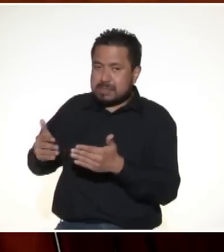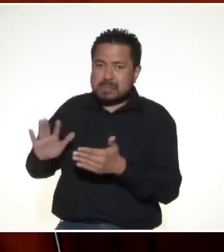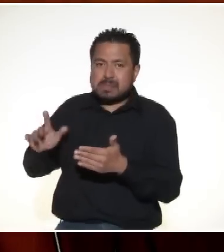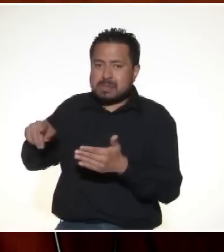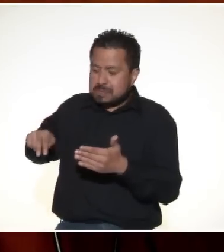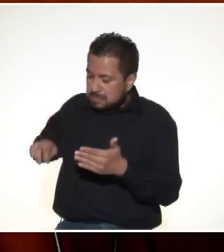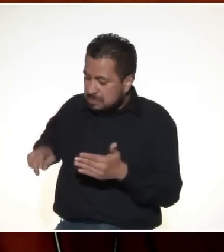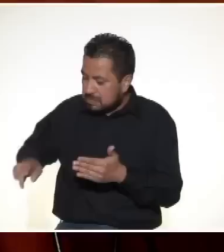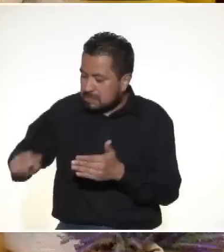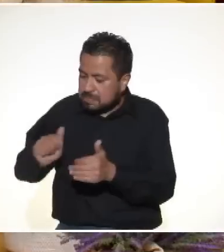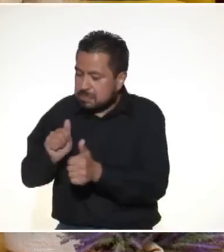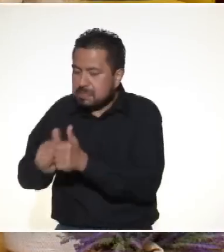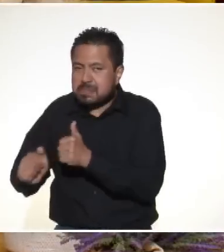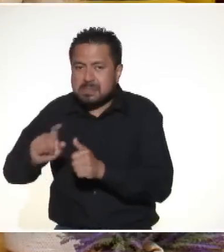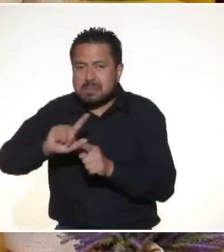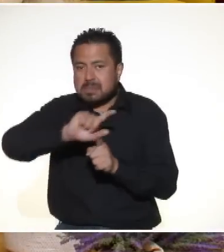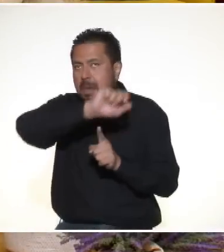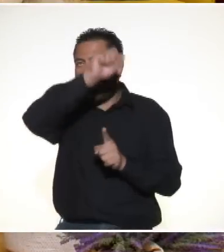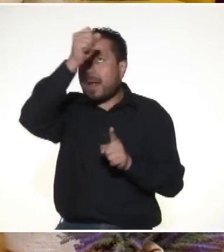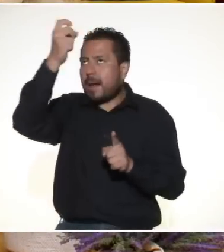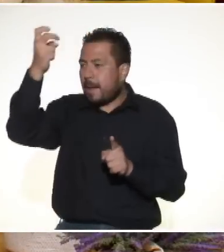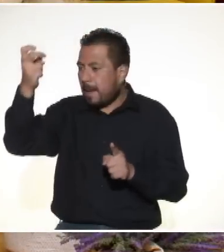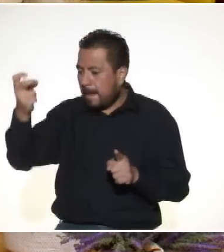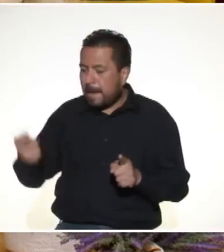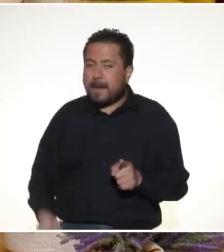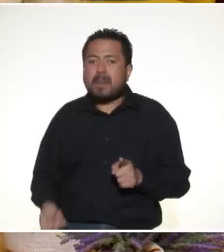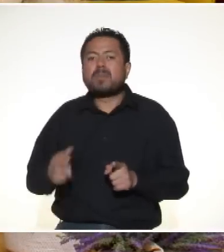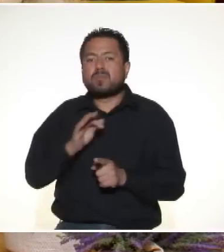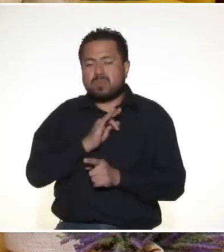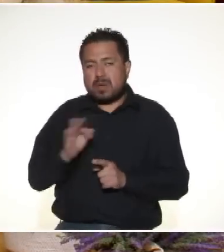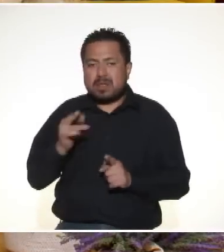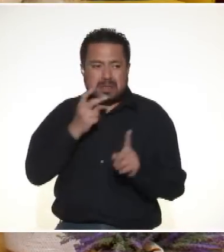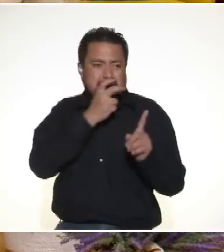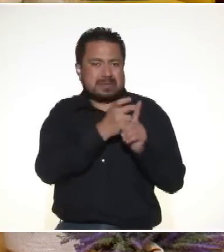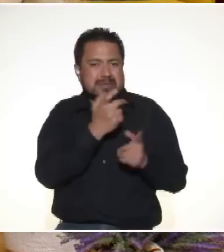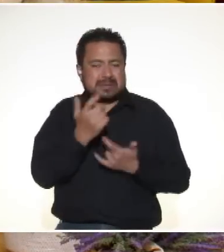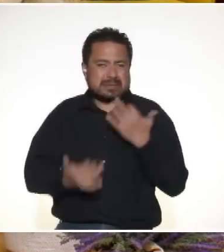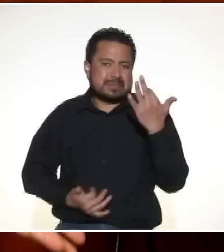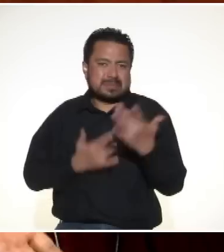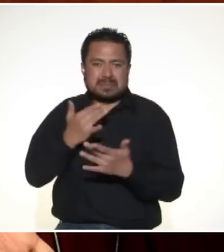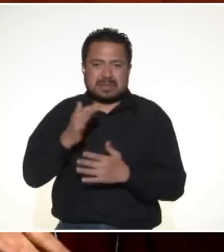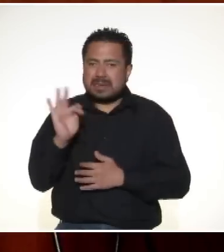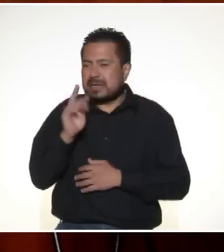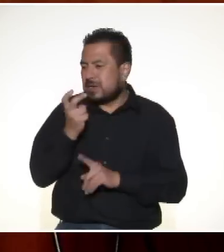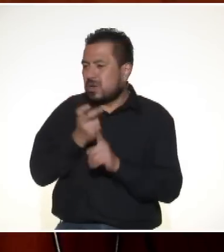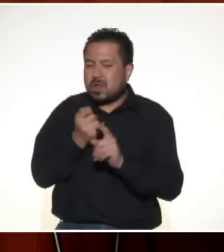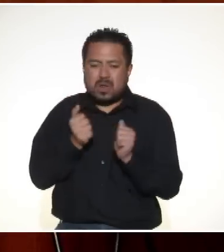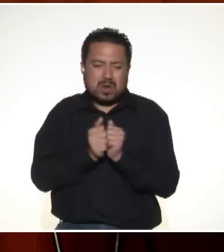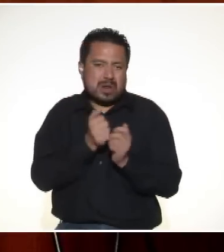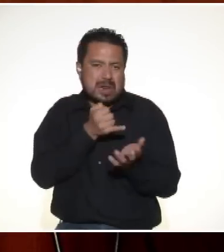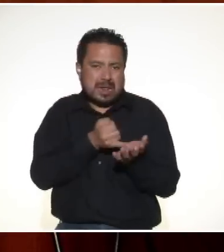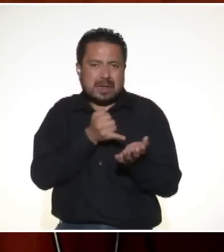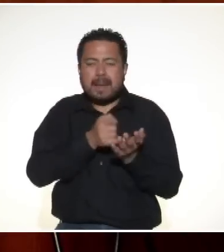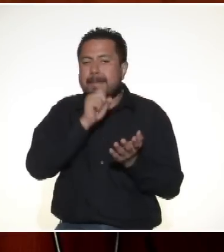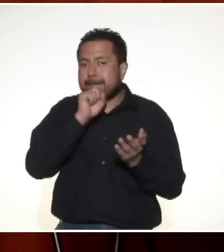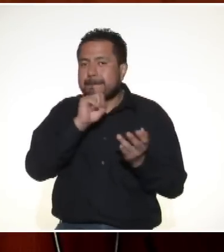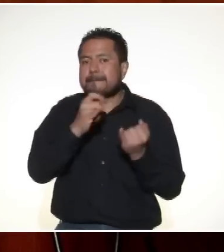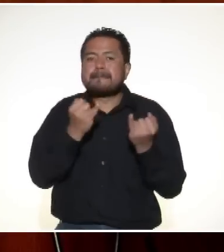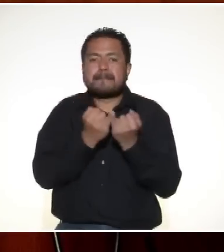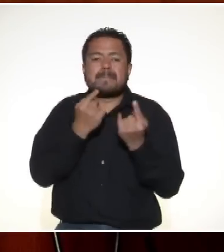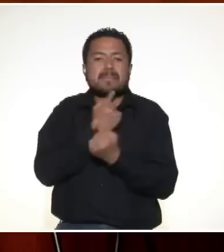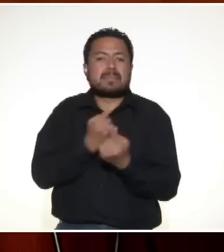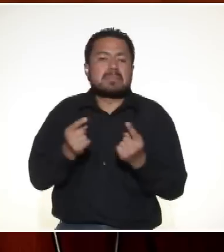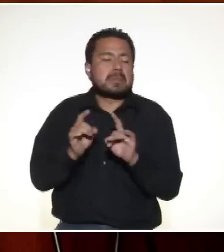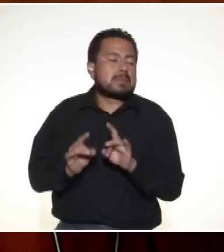alguien corriendo, sale volando el sartén, entonces eso puede generar la quemadura, por ejemplo, en este caso con aceite, pero también los niños